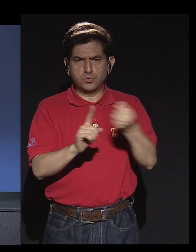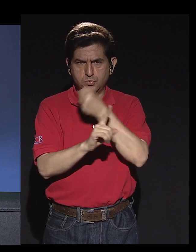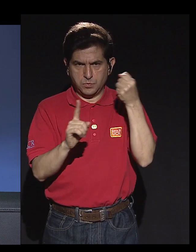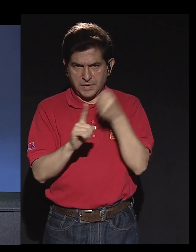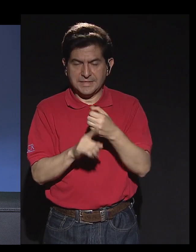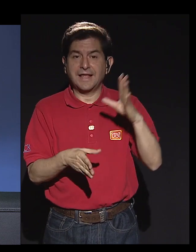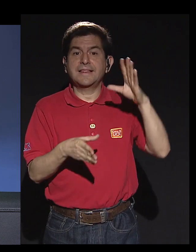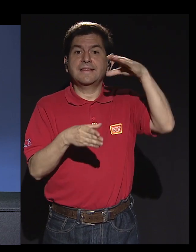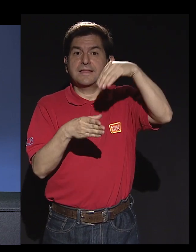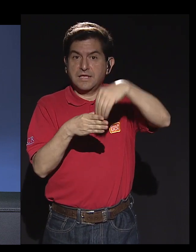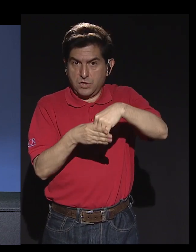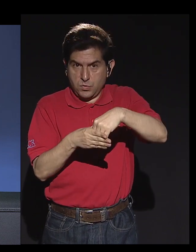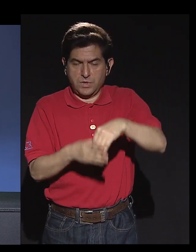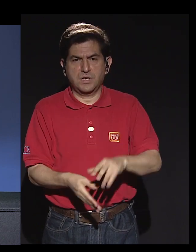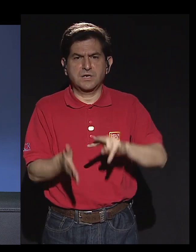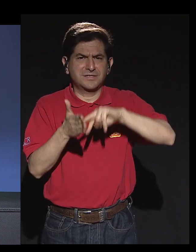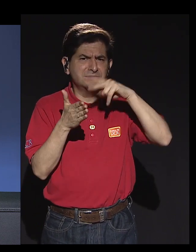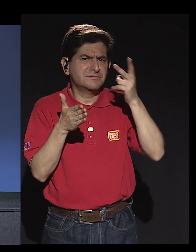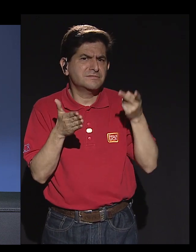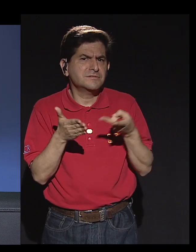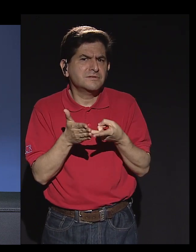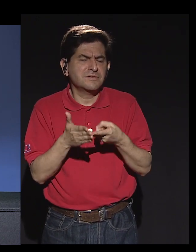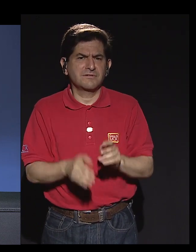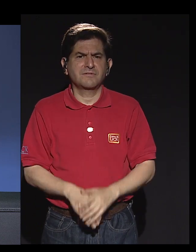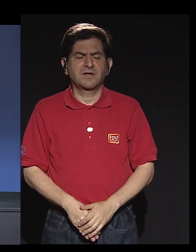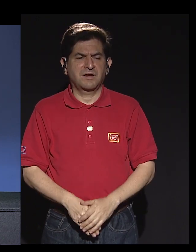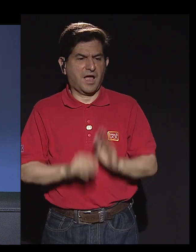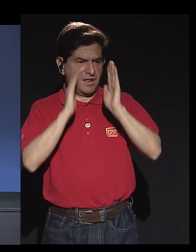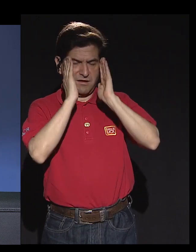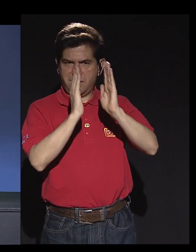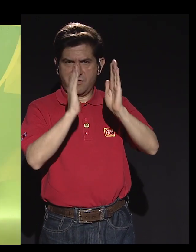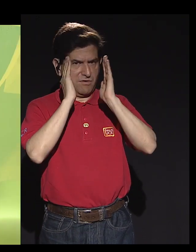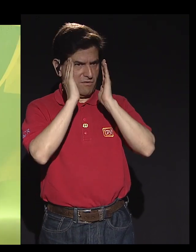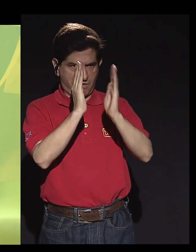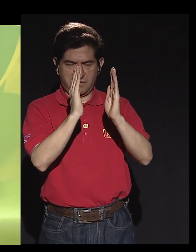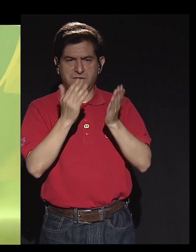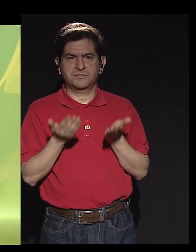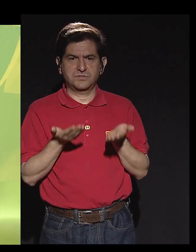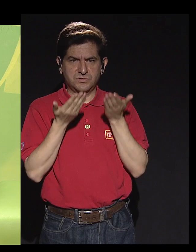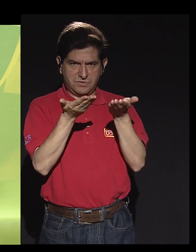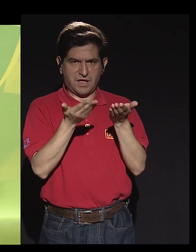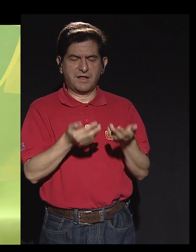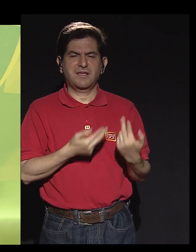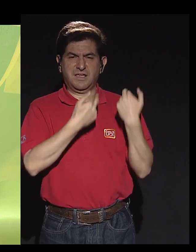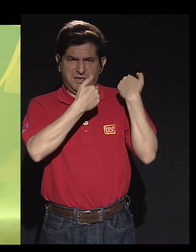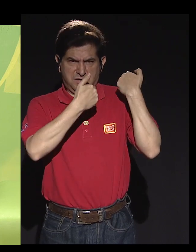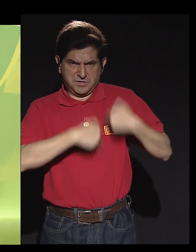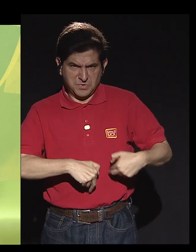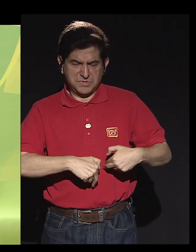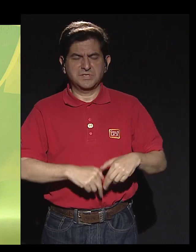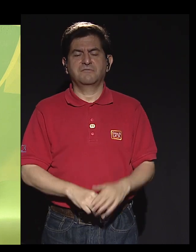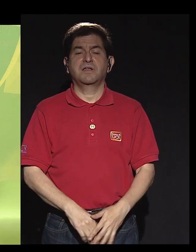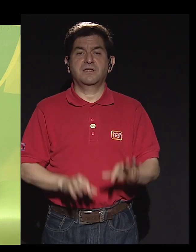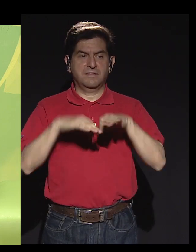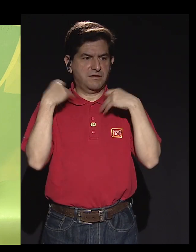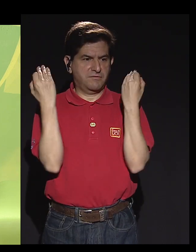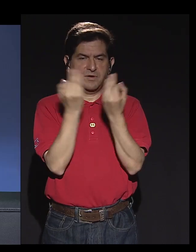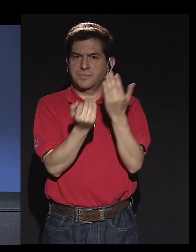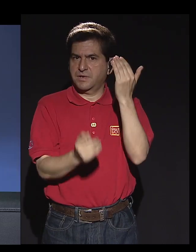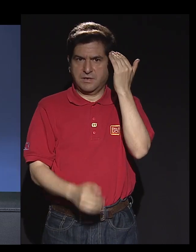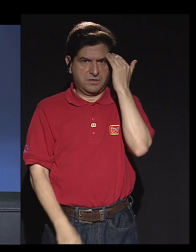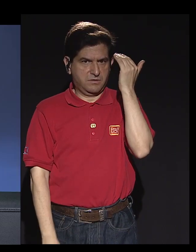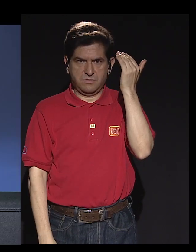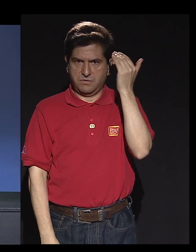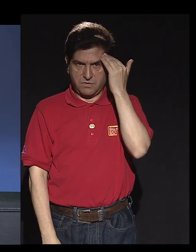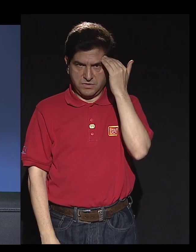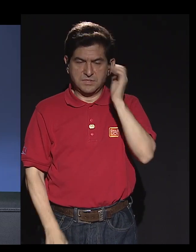maltrato, incluimos lo que es la omisión, lo que es la negligencia, y muchas familias no están